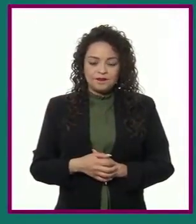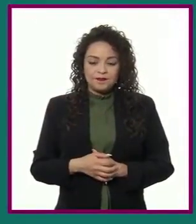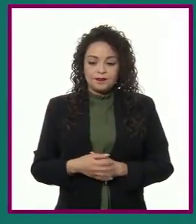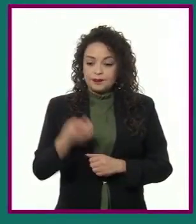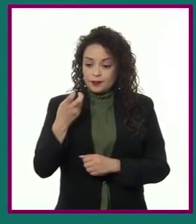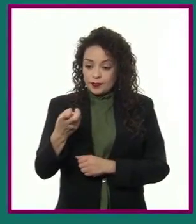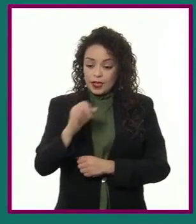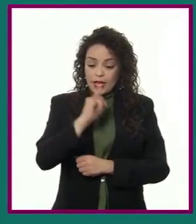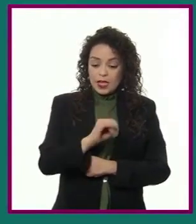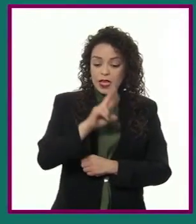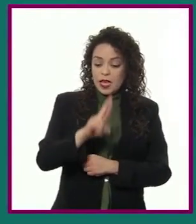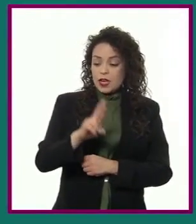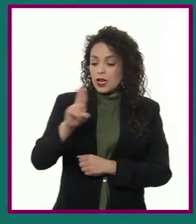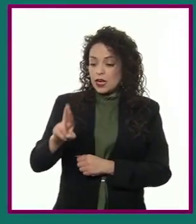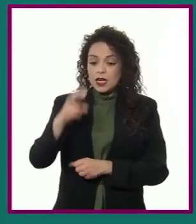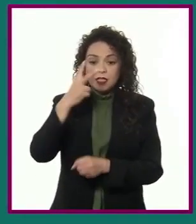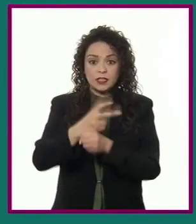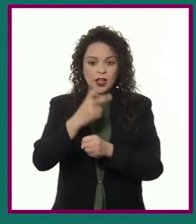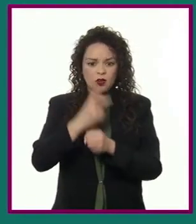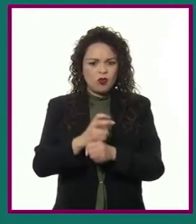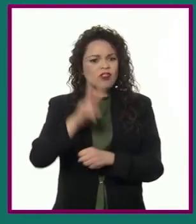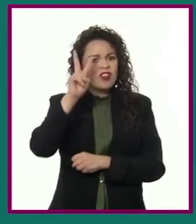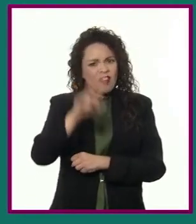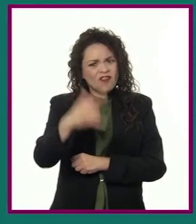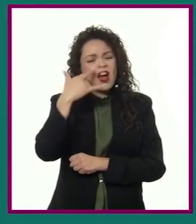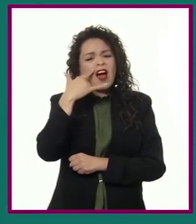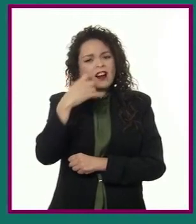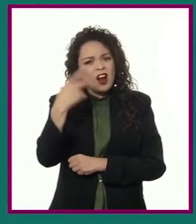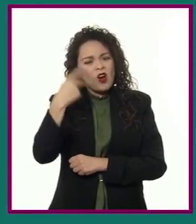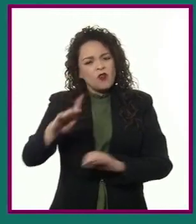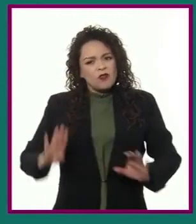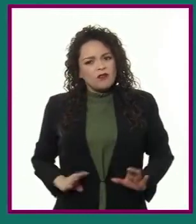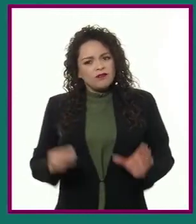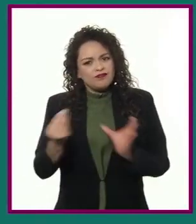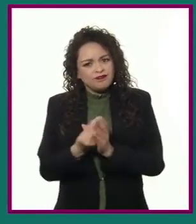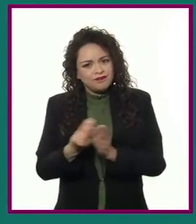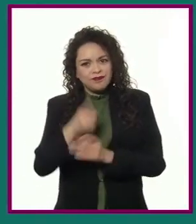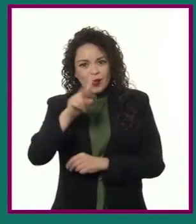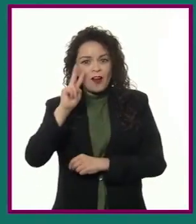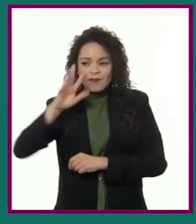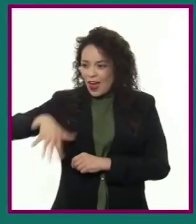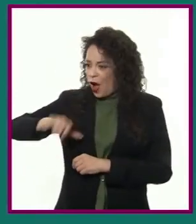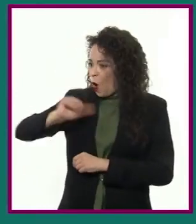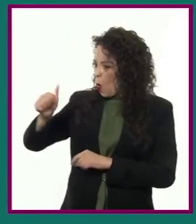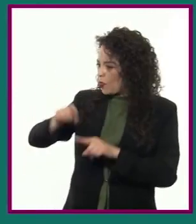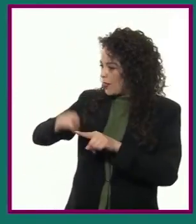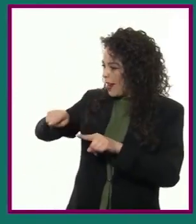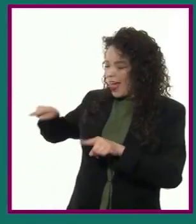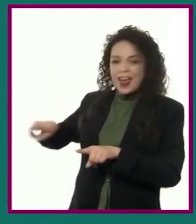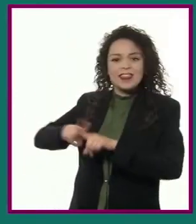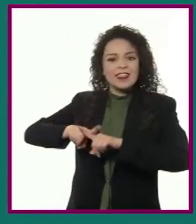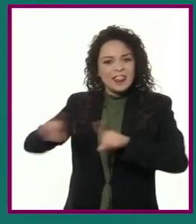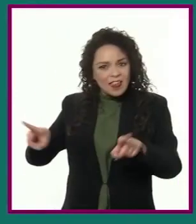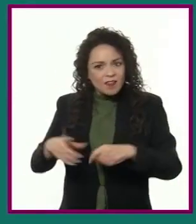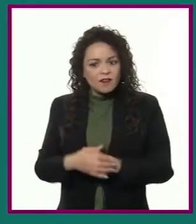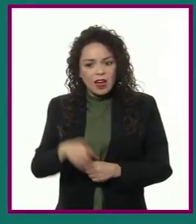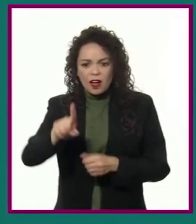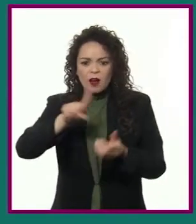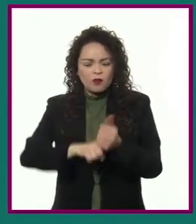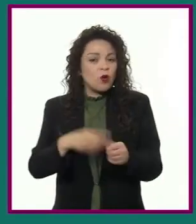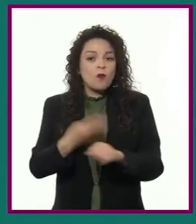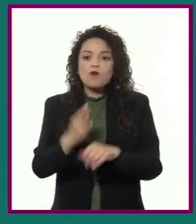IRR segundo son muy raras. A diferencia de las anteriores, son galaxias generalmente